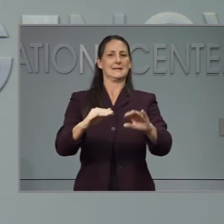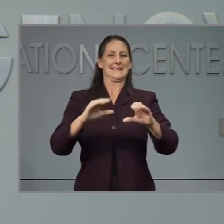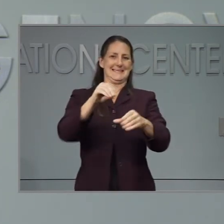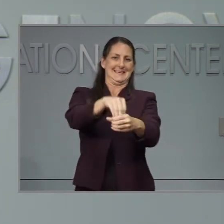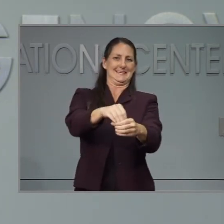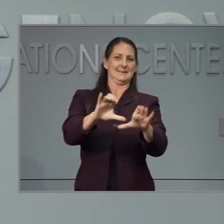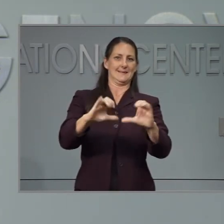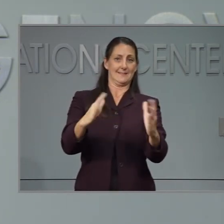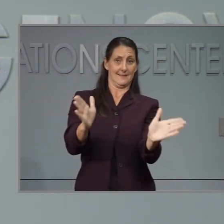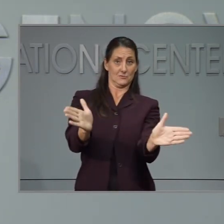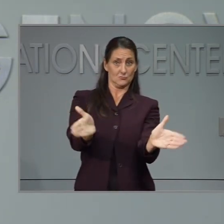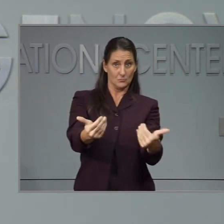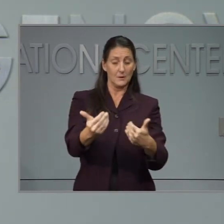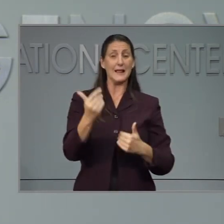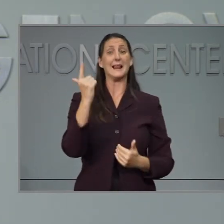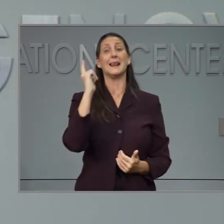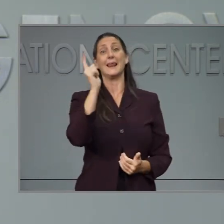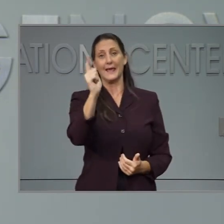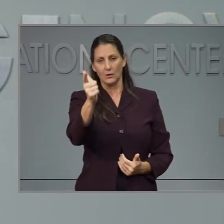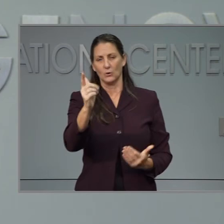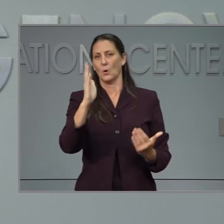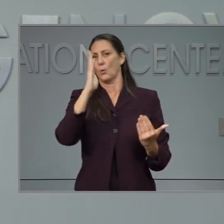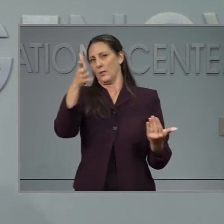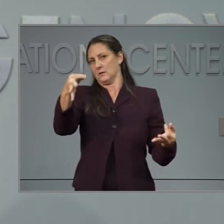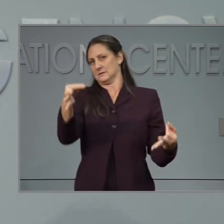podremos hablar de los deportes.